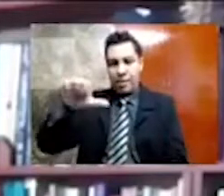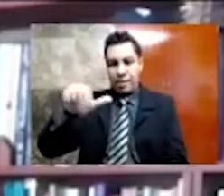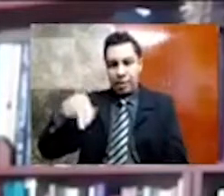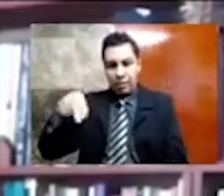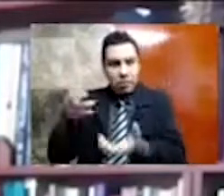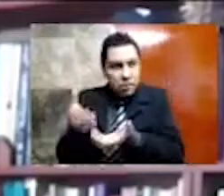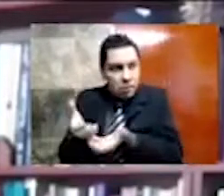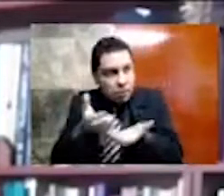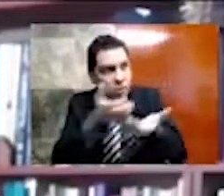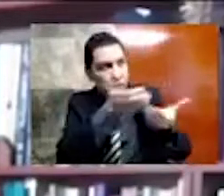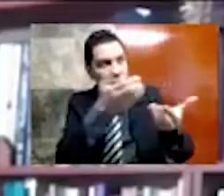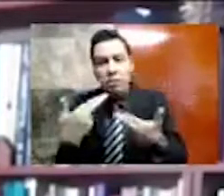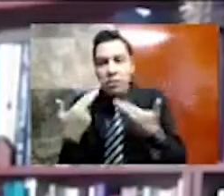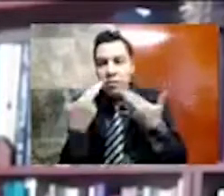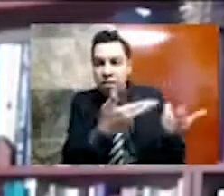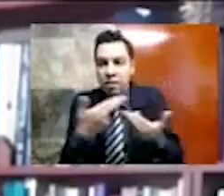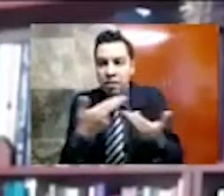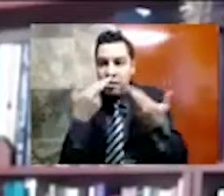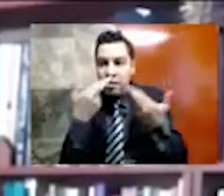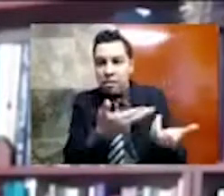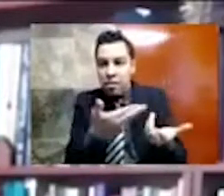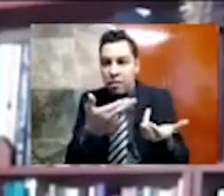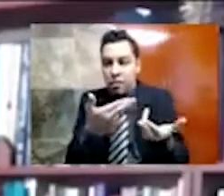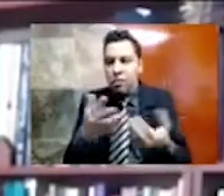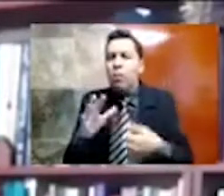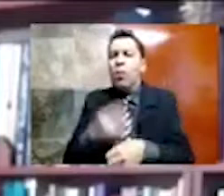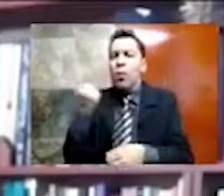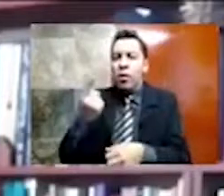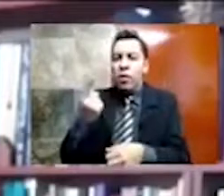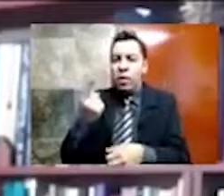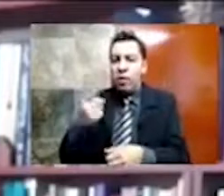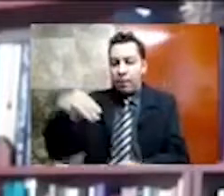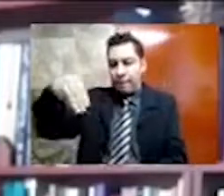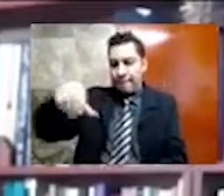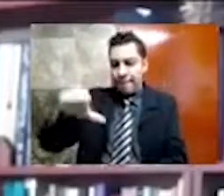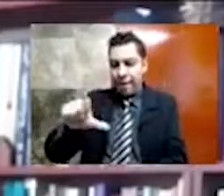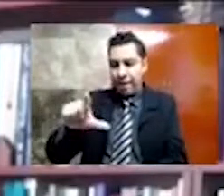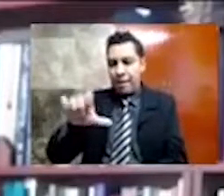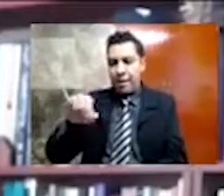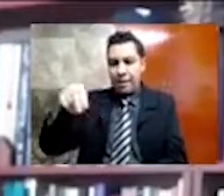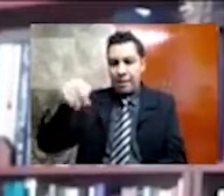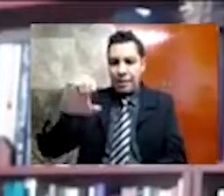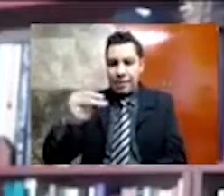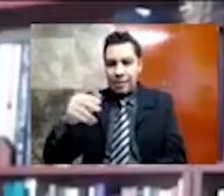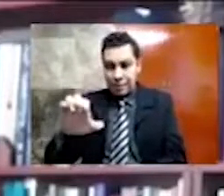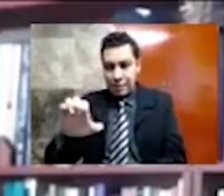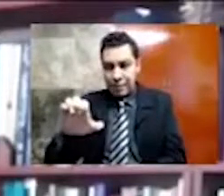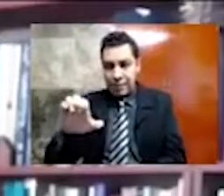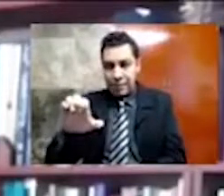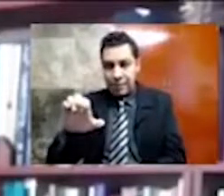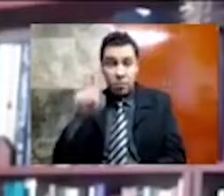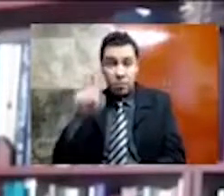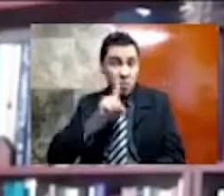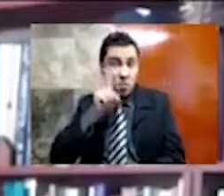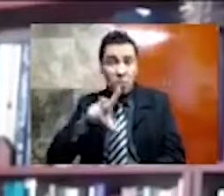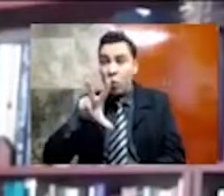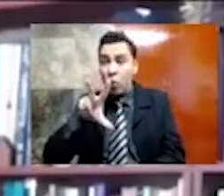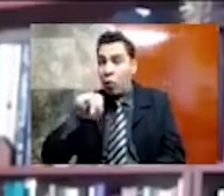pero no por Doña Marina, sino por él. Él era realmente el Malinche. Malinche significa